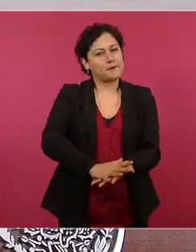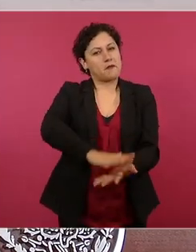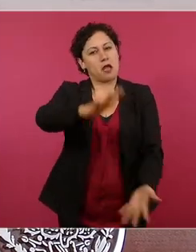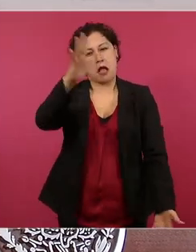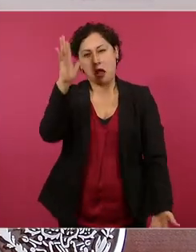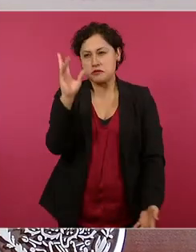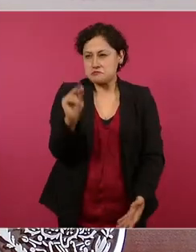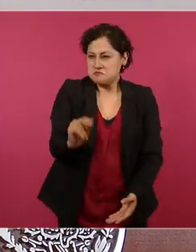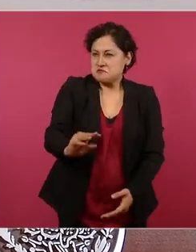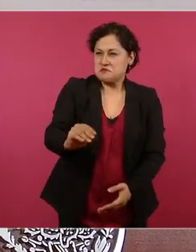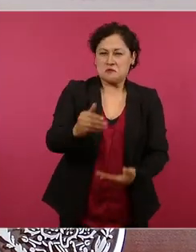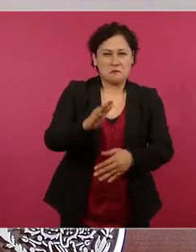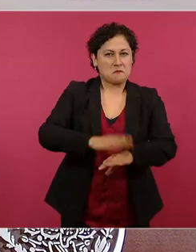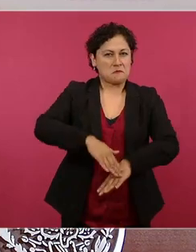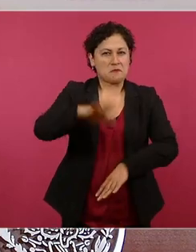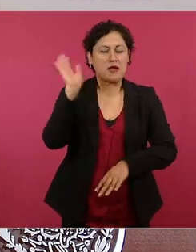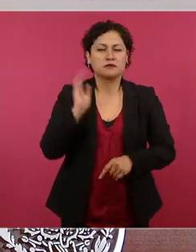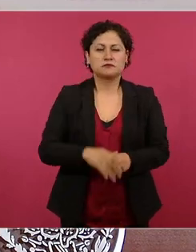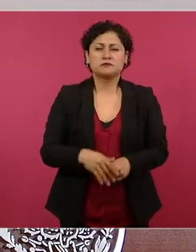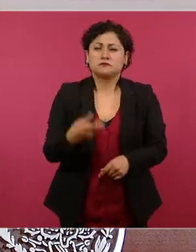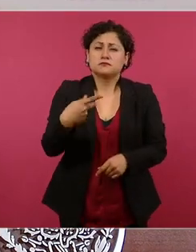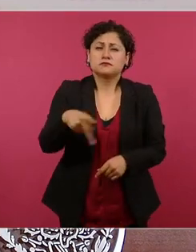aprobación, pero no.